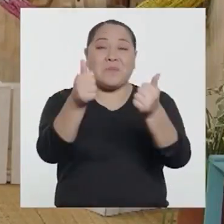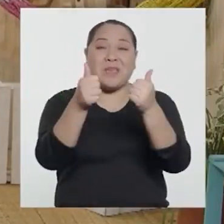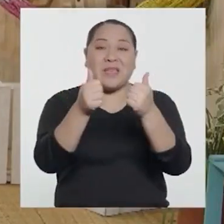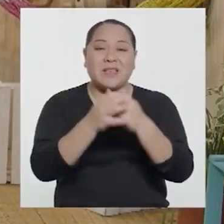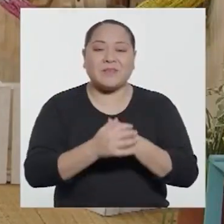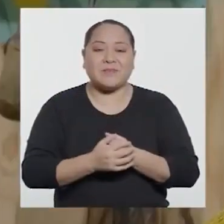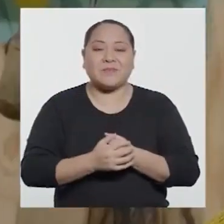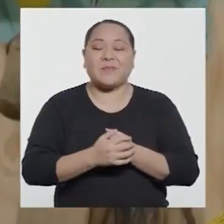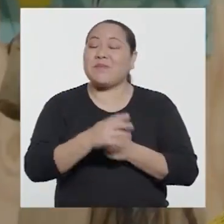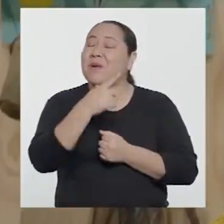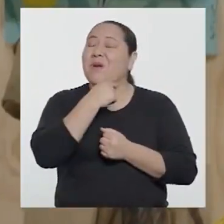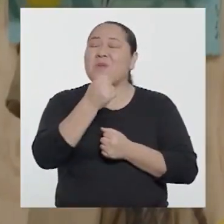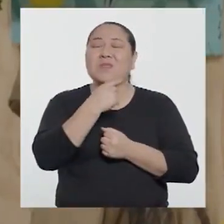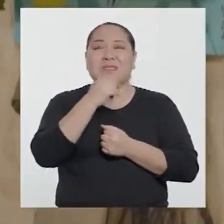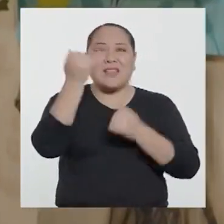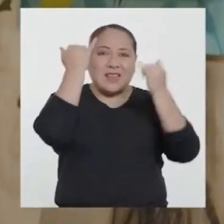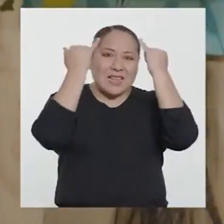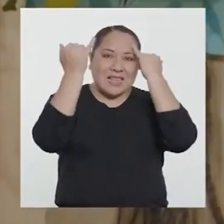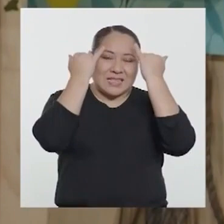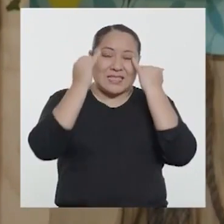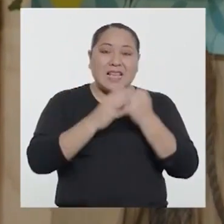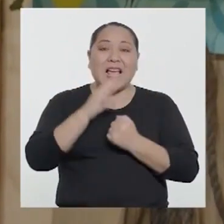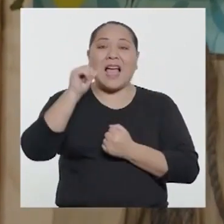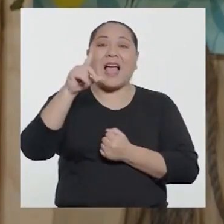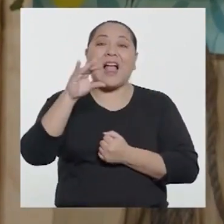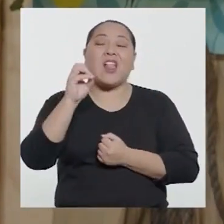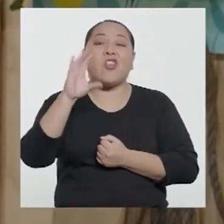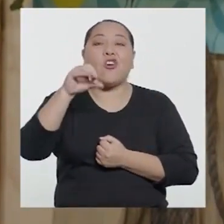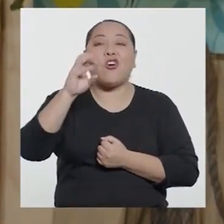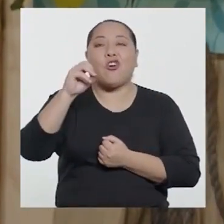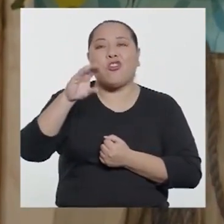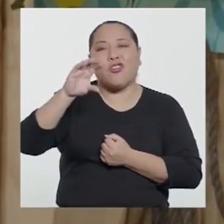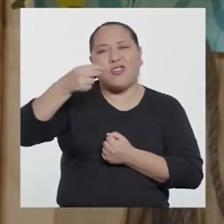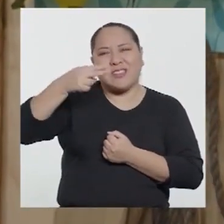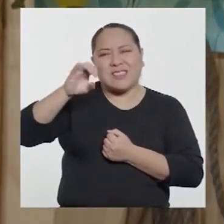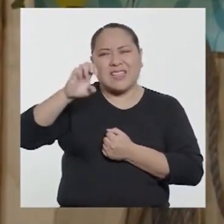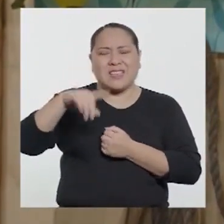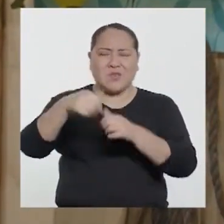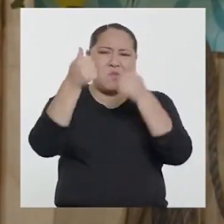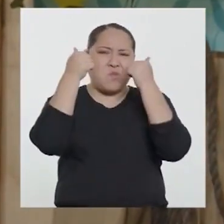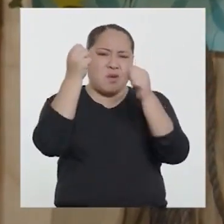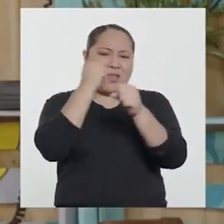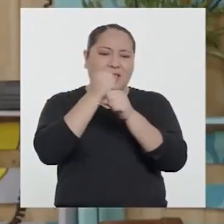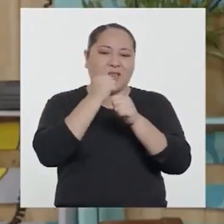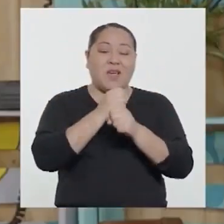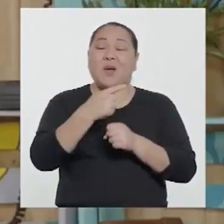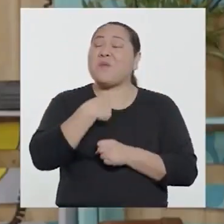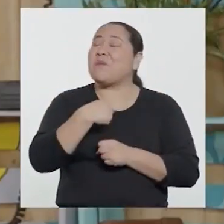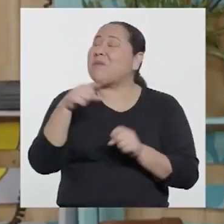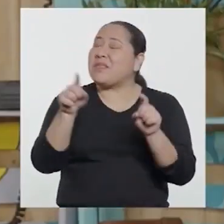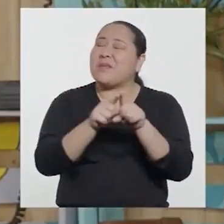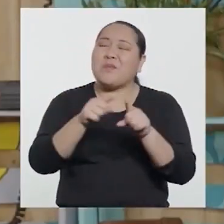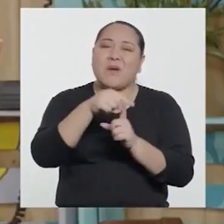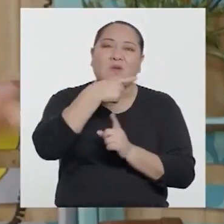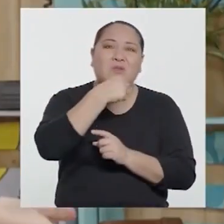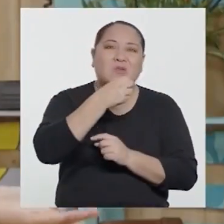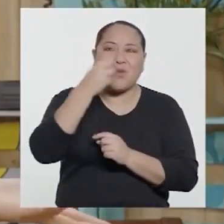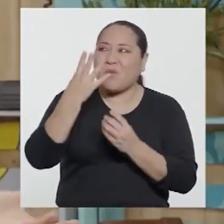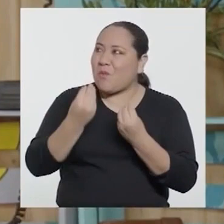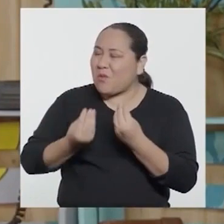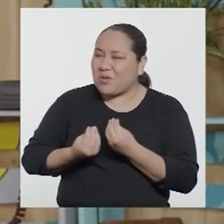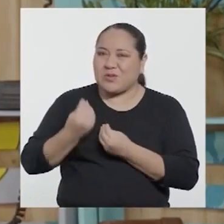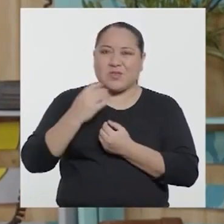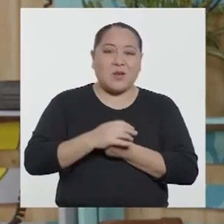¡Genial! Me encantaron sus ideas, Aldo, Coco y Chechi. ¡Excelente trabajo! A mí también me gustó mucho,